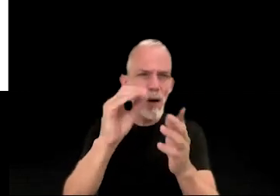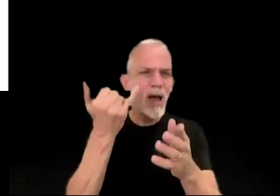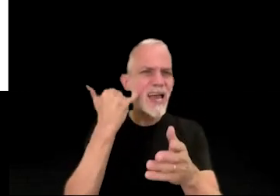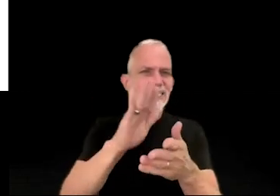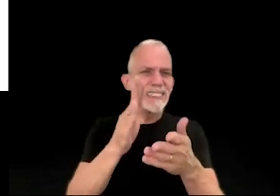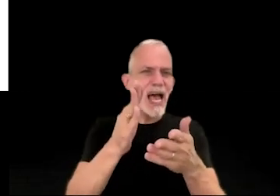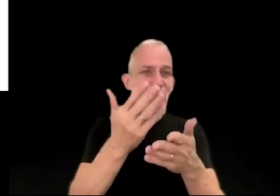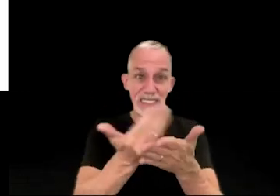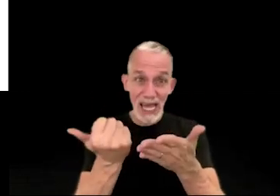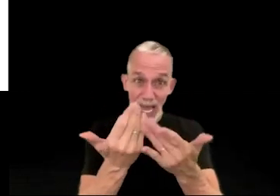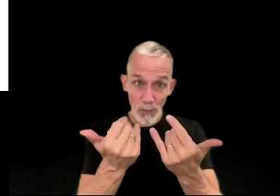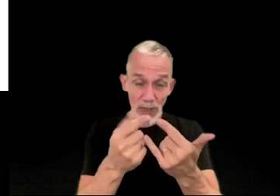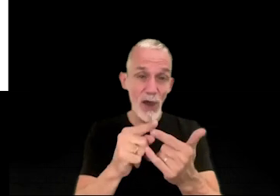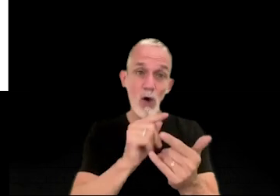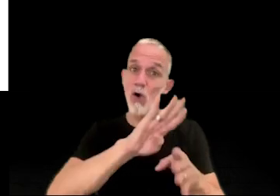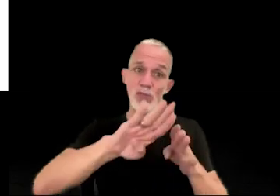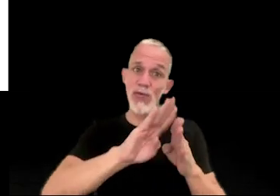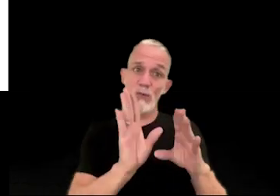firme?